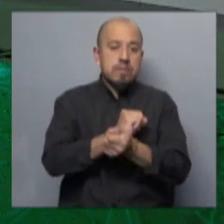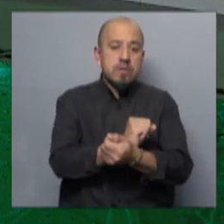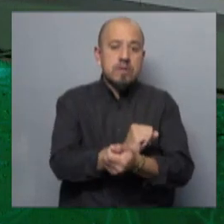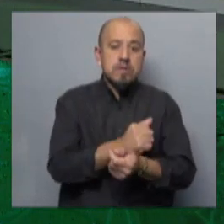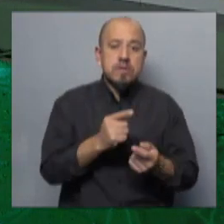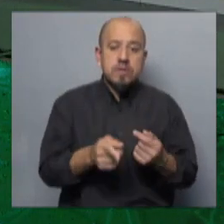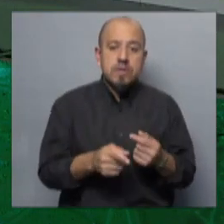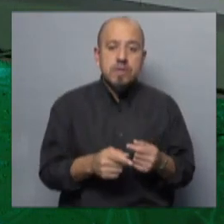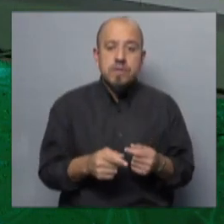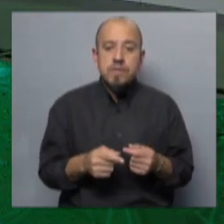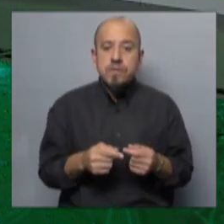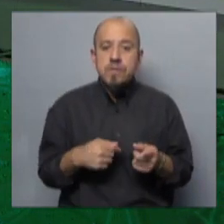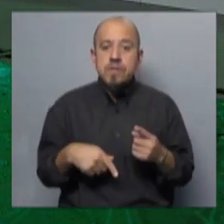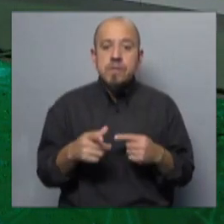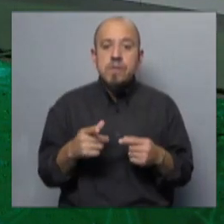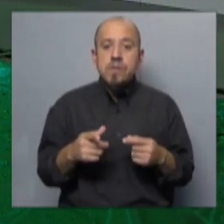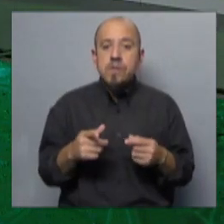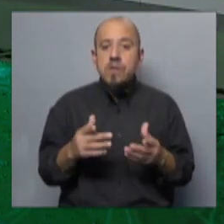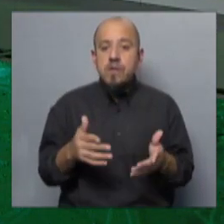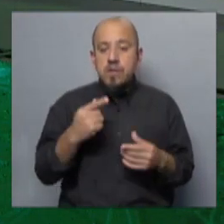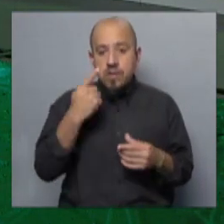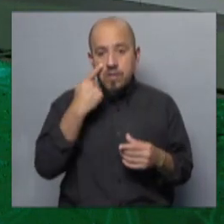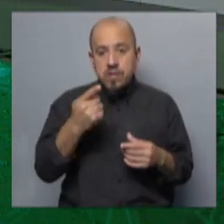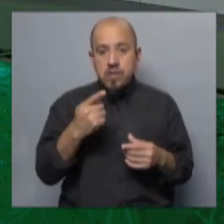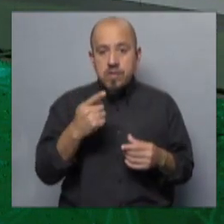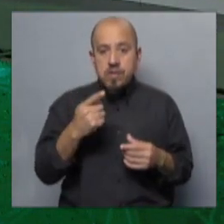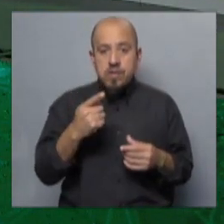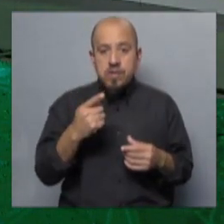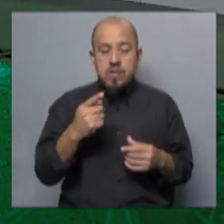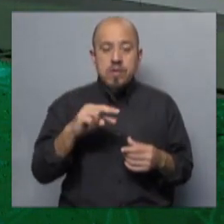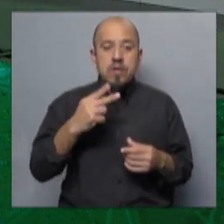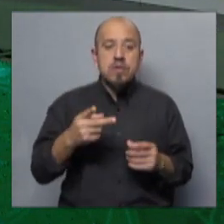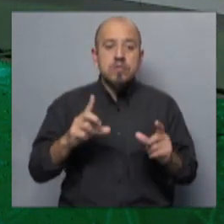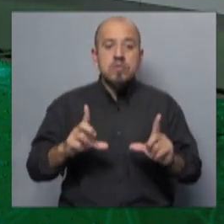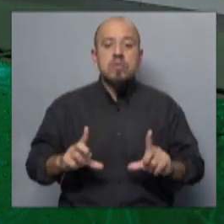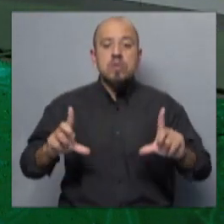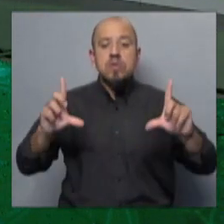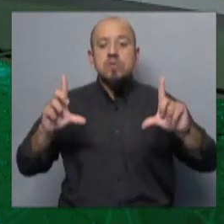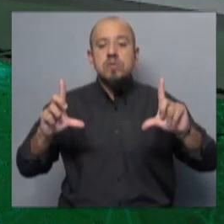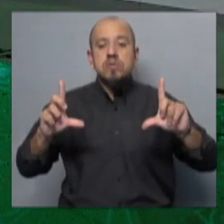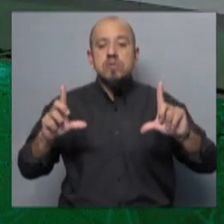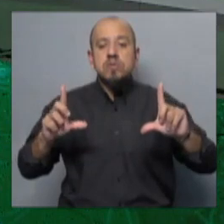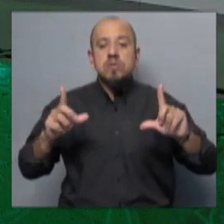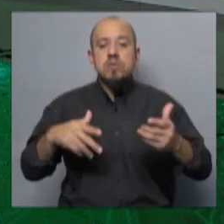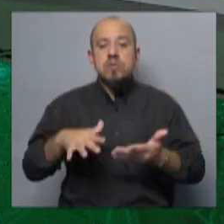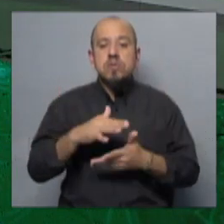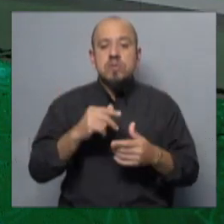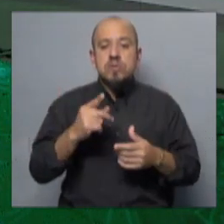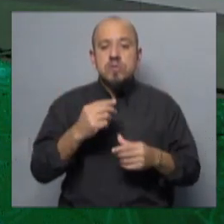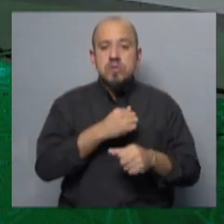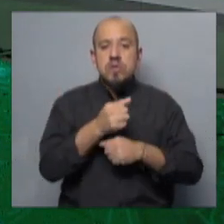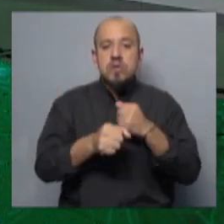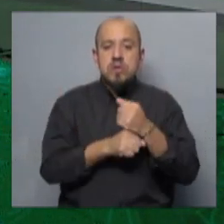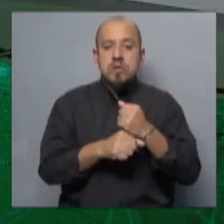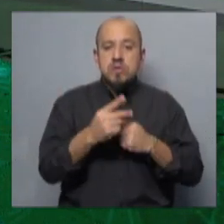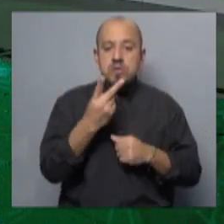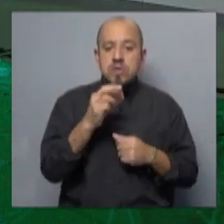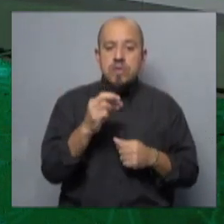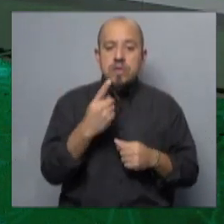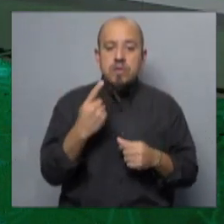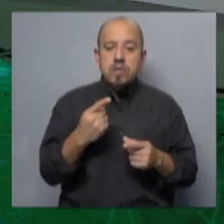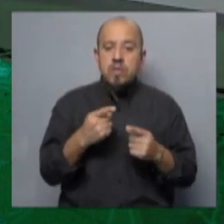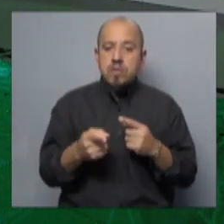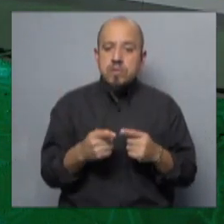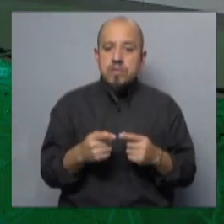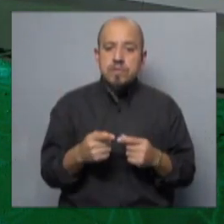libertad en lo que tiene que ver con el hacinamiento y vamos a ver ahora en la segunda placa cuál es la situación del año 2021 en lo que tiene que